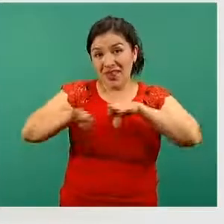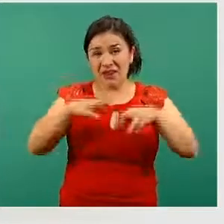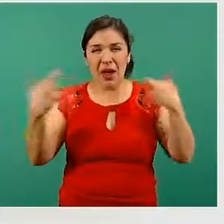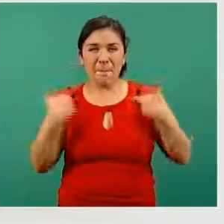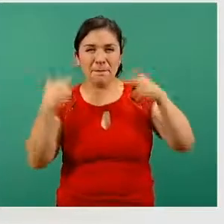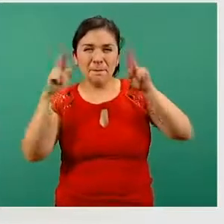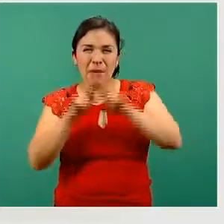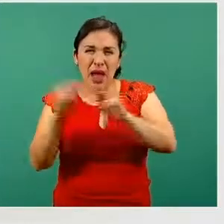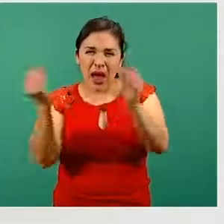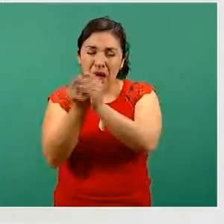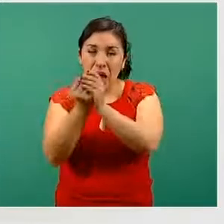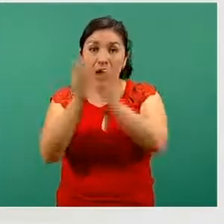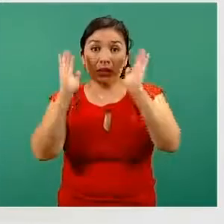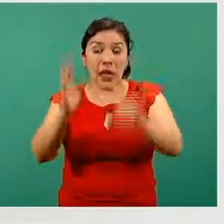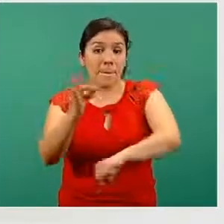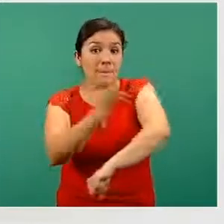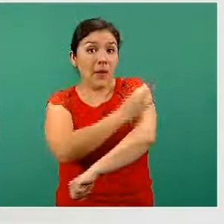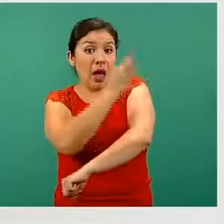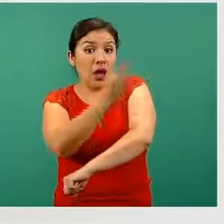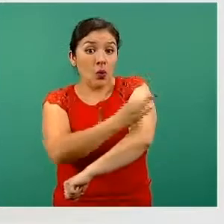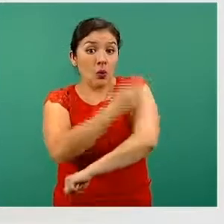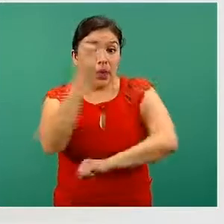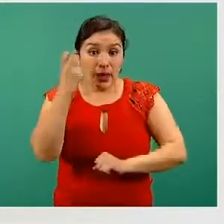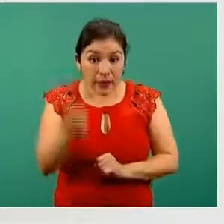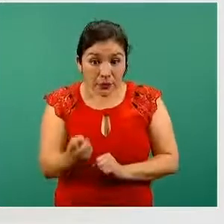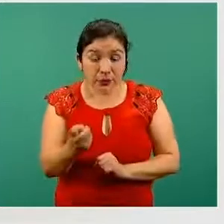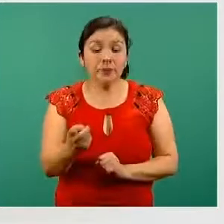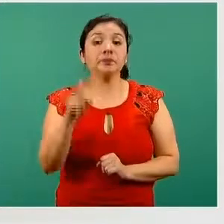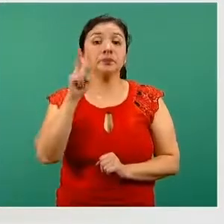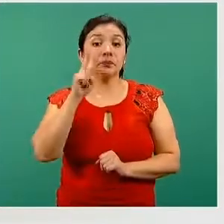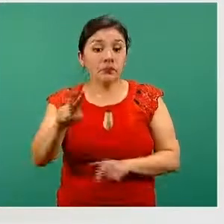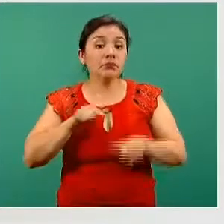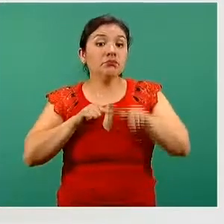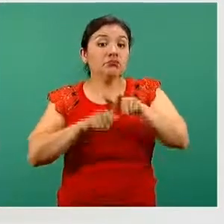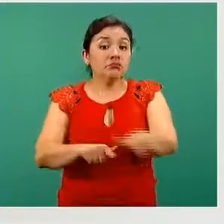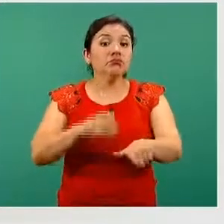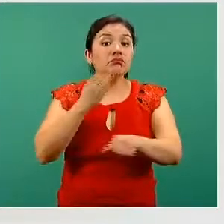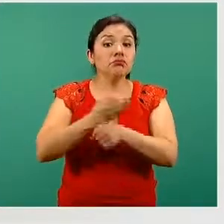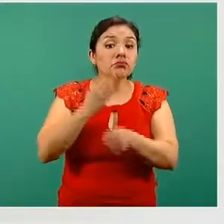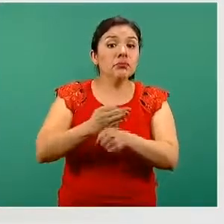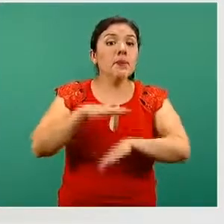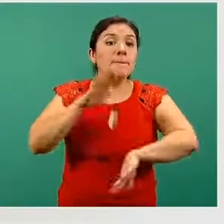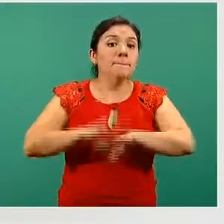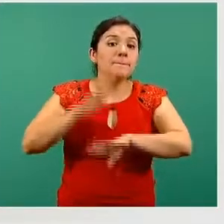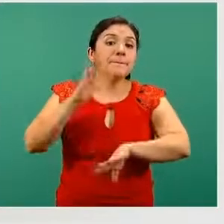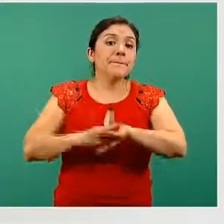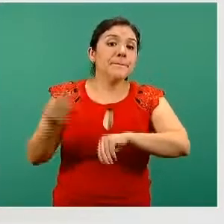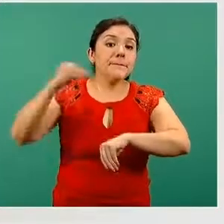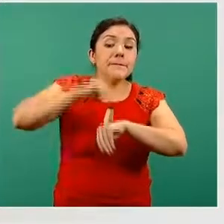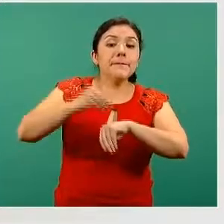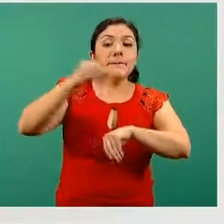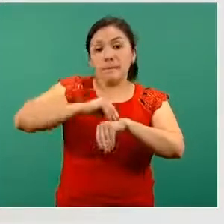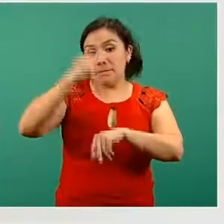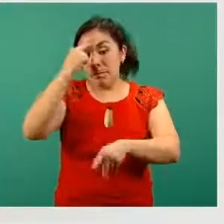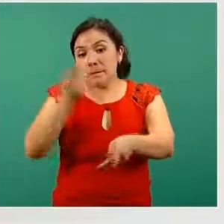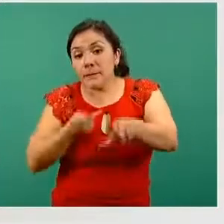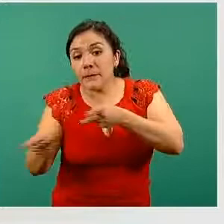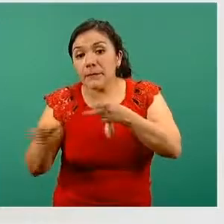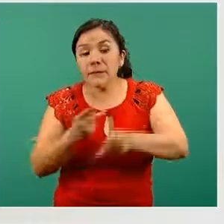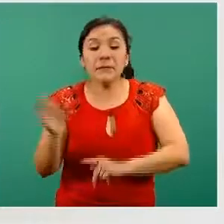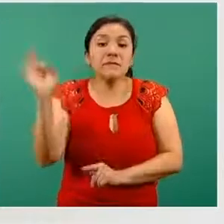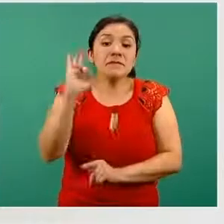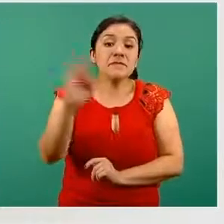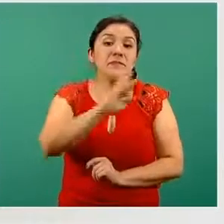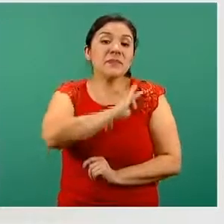educación que se vacunaron, y en todo caso lo que continúa es seguir más bien con la estrategia que en su momento